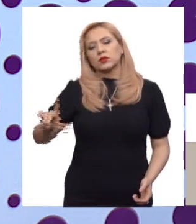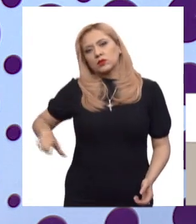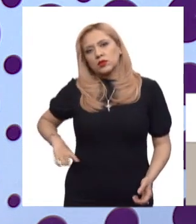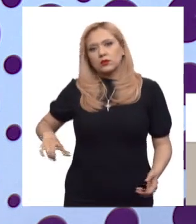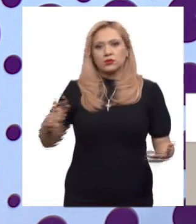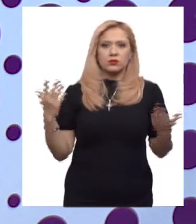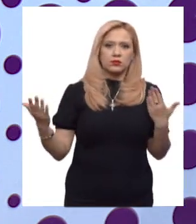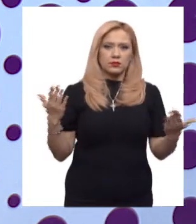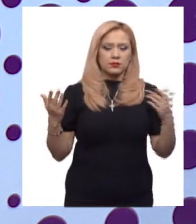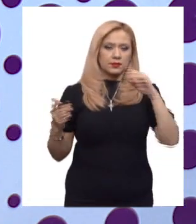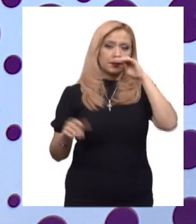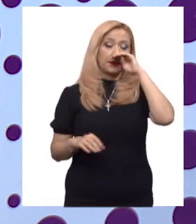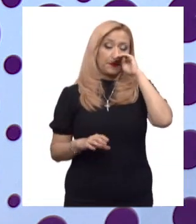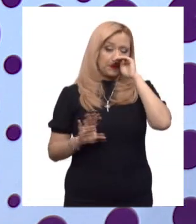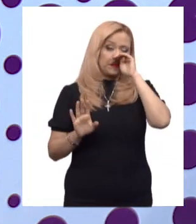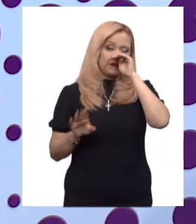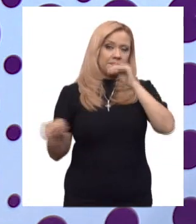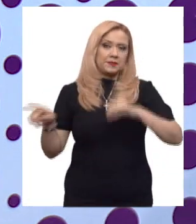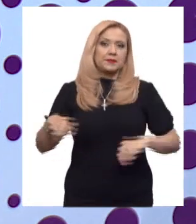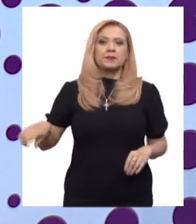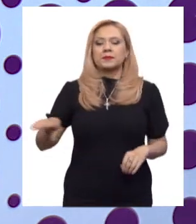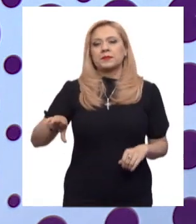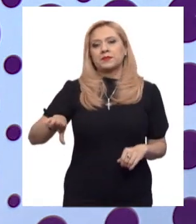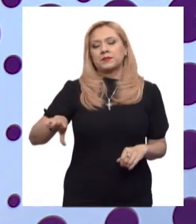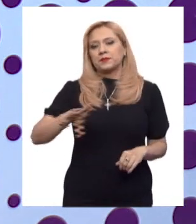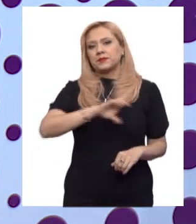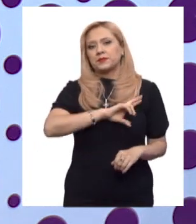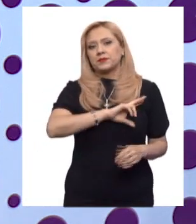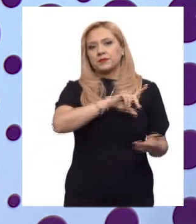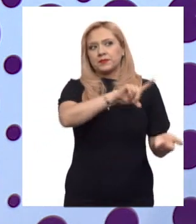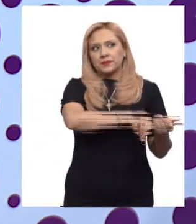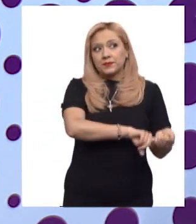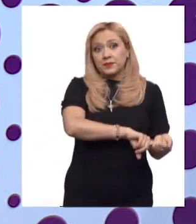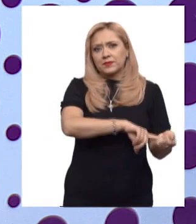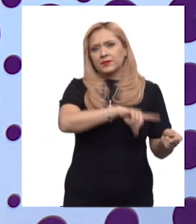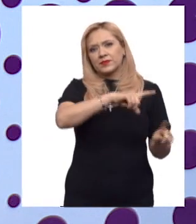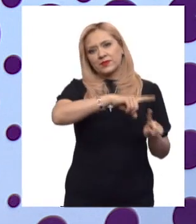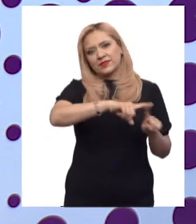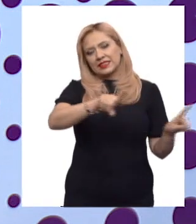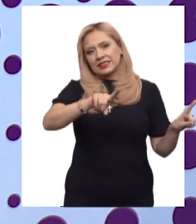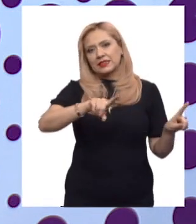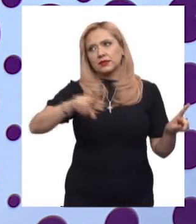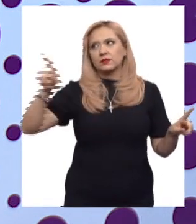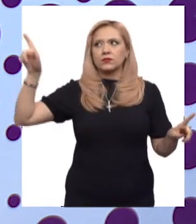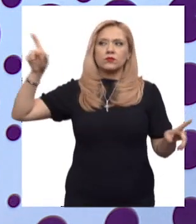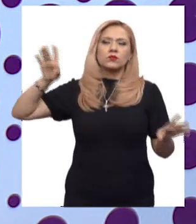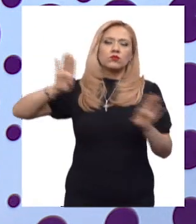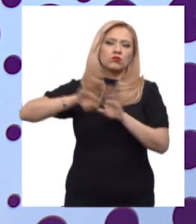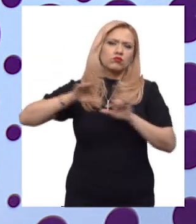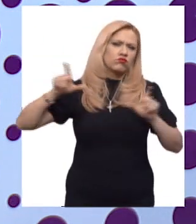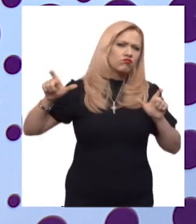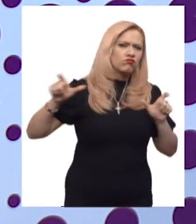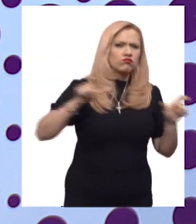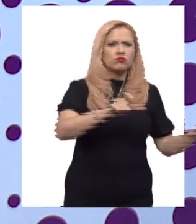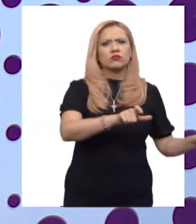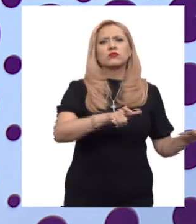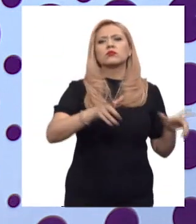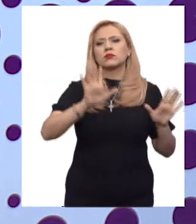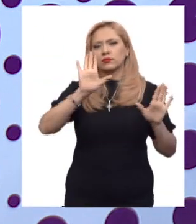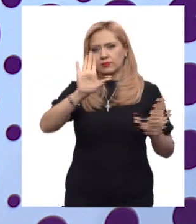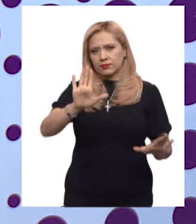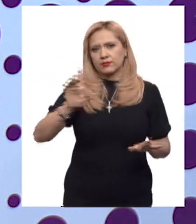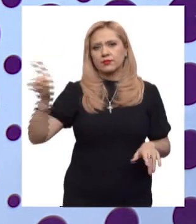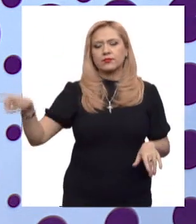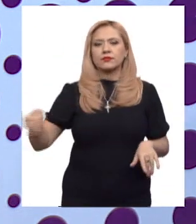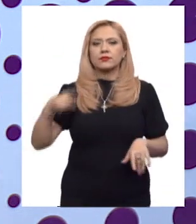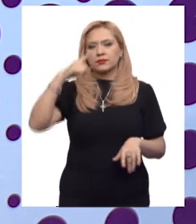pero incluso al interno de la privada hay problemáticas, ¿no? Entonces, lo que tiene la Security Exchange Commission es una agencia de whistleblowing,